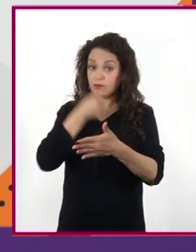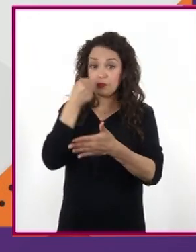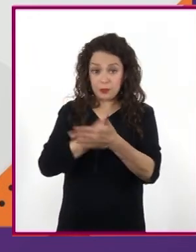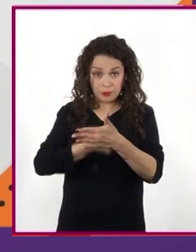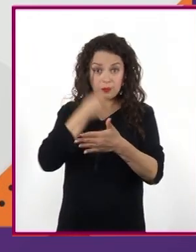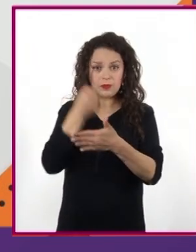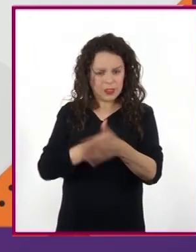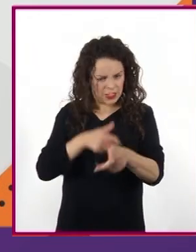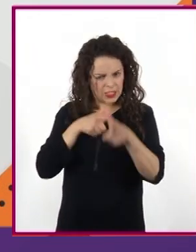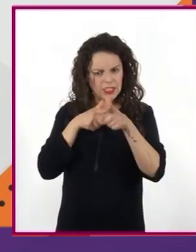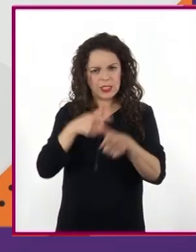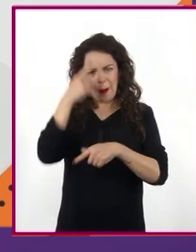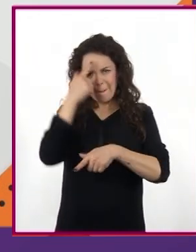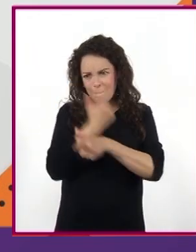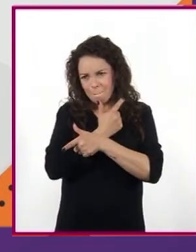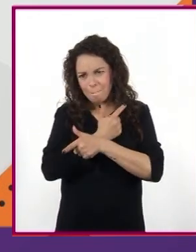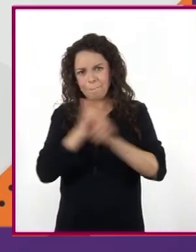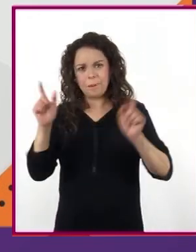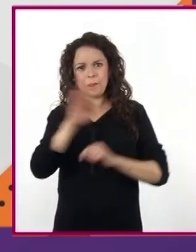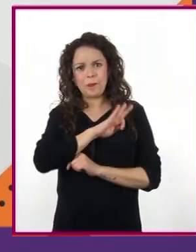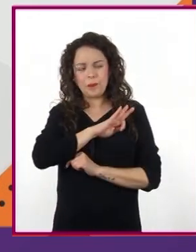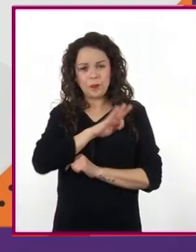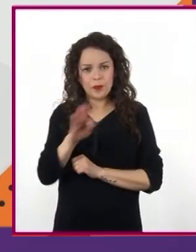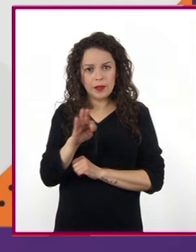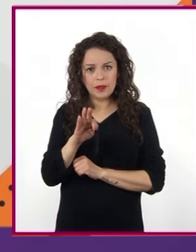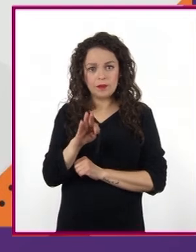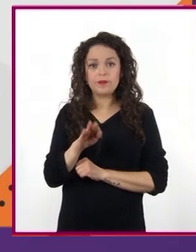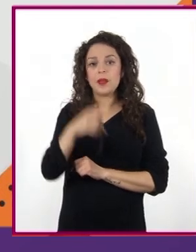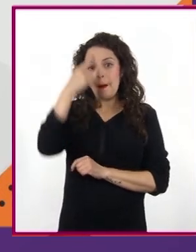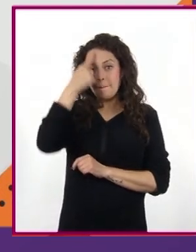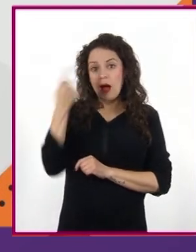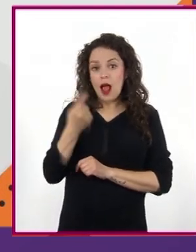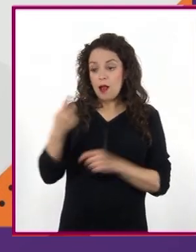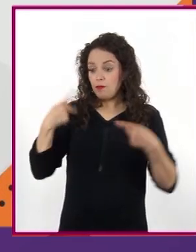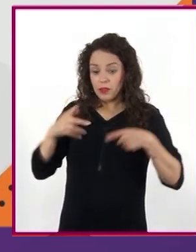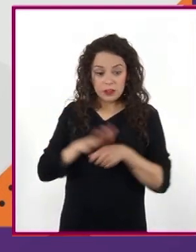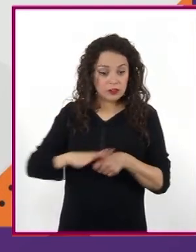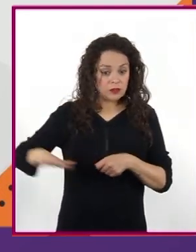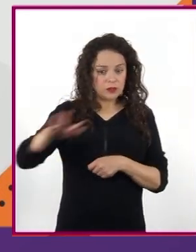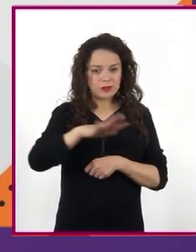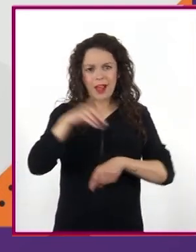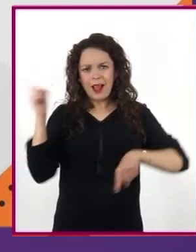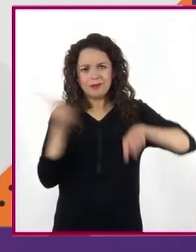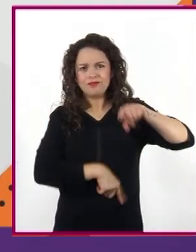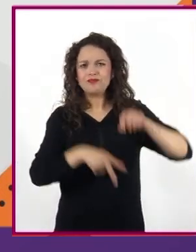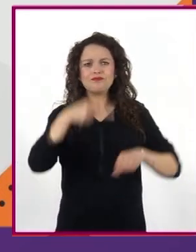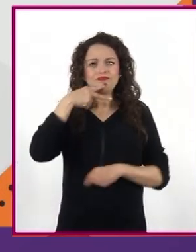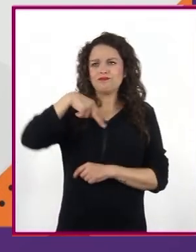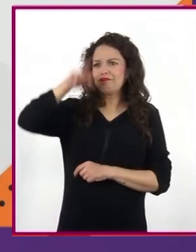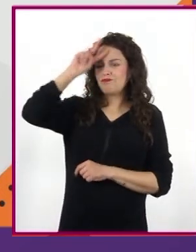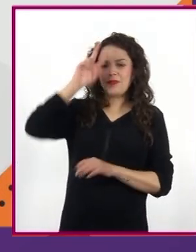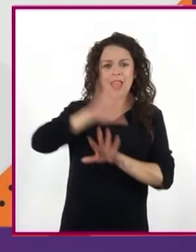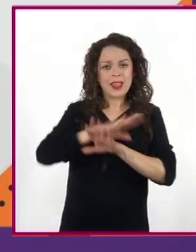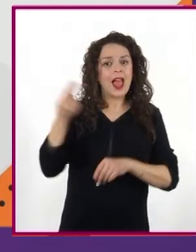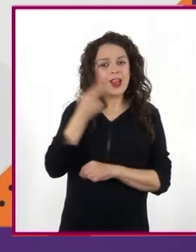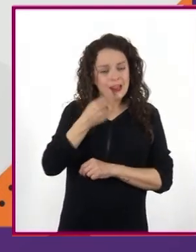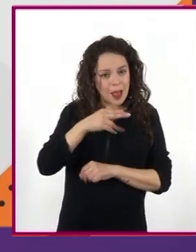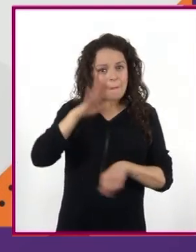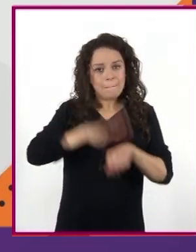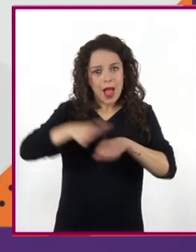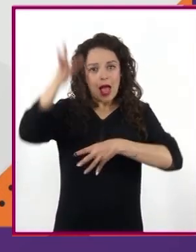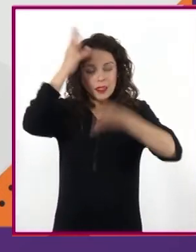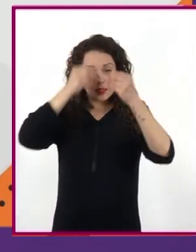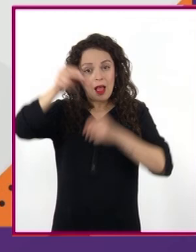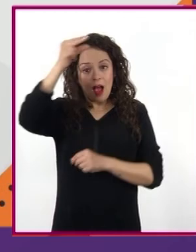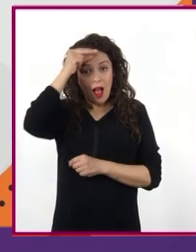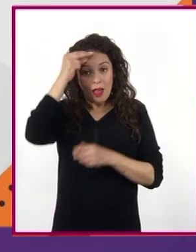intelectual y por sacar de los lóbregos túneles de la ignorancia a la población. Para ello, se valieron de todos los